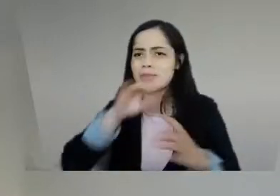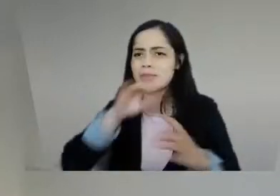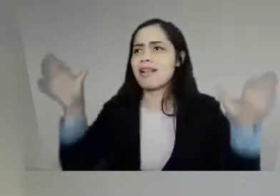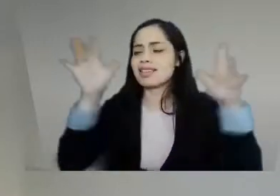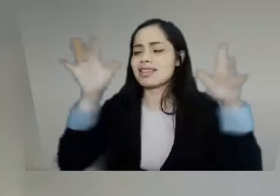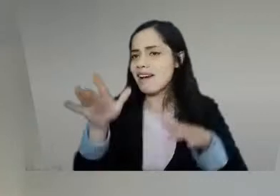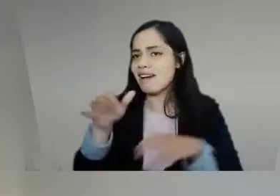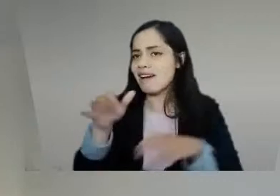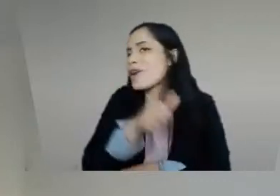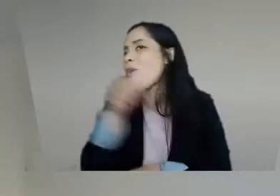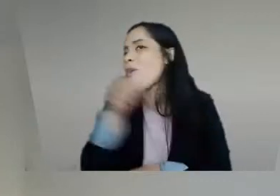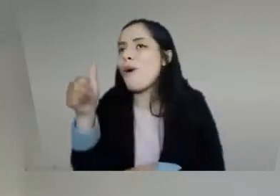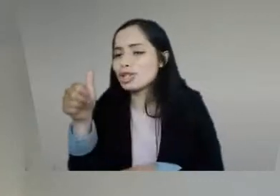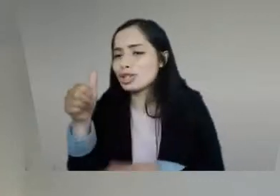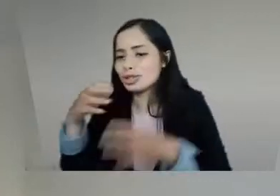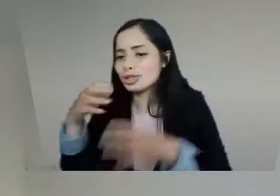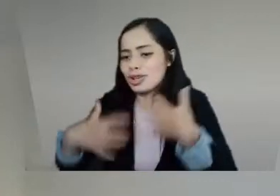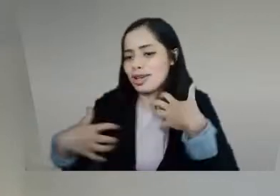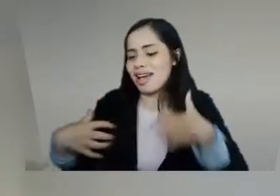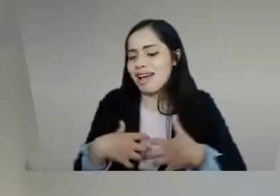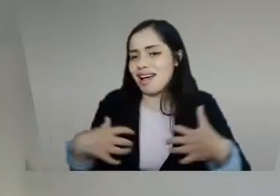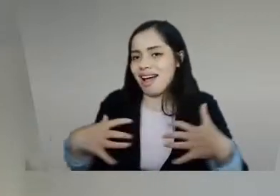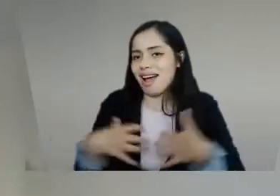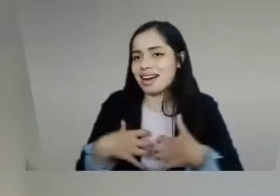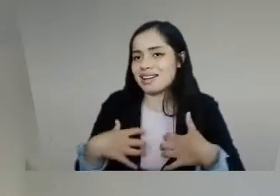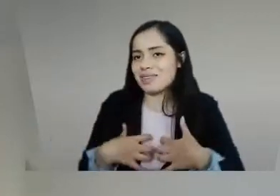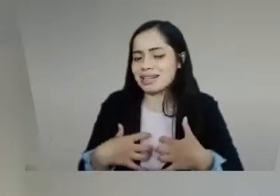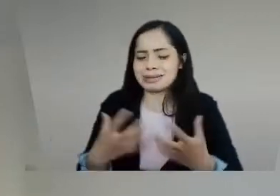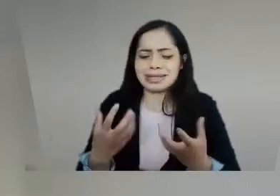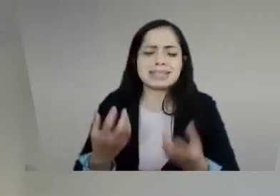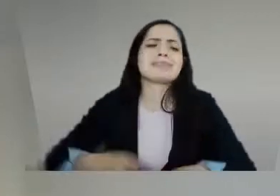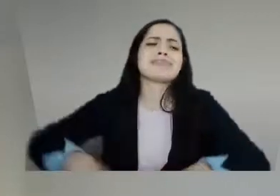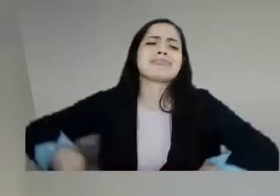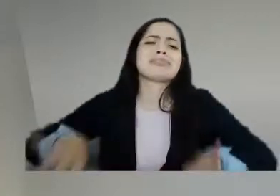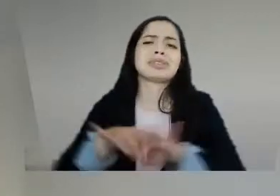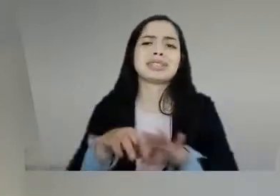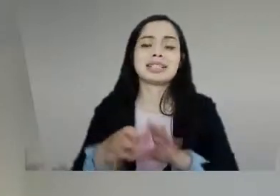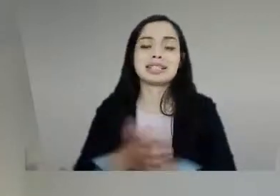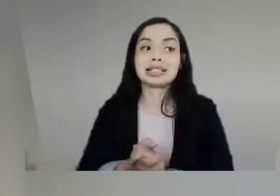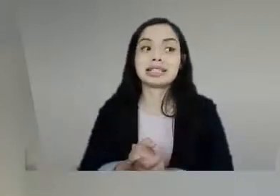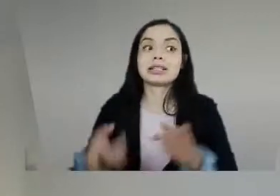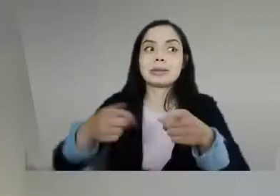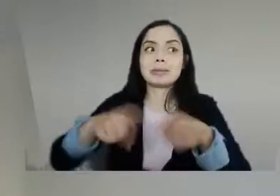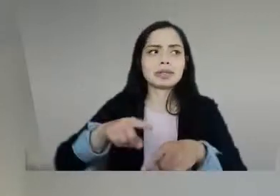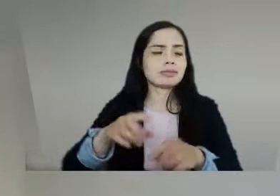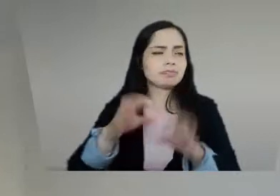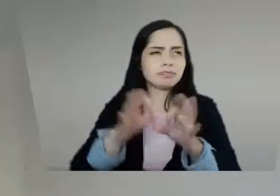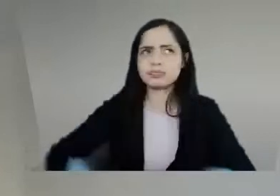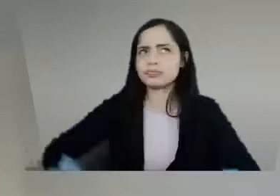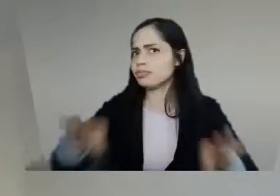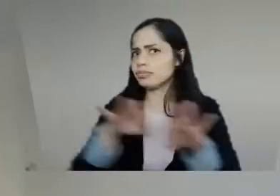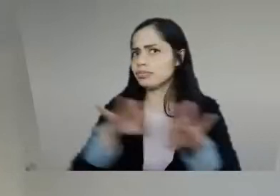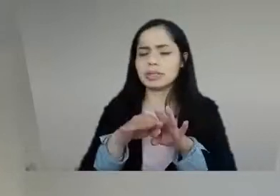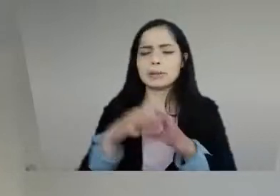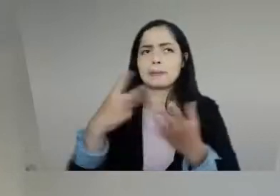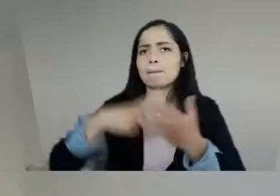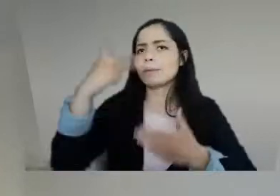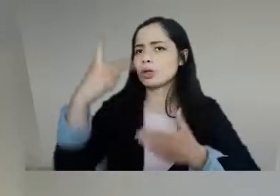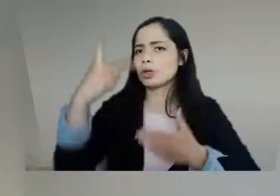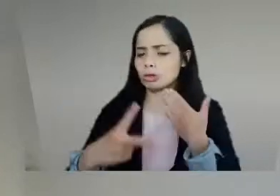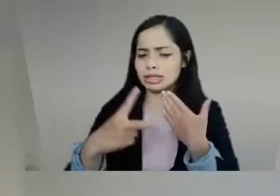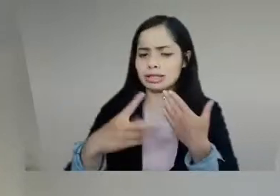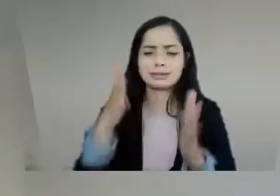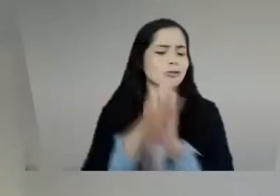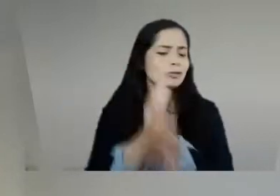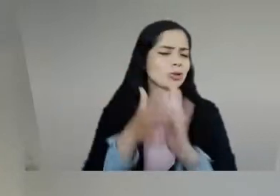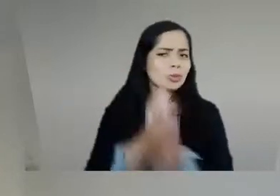Entonces, eso es algo muy importante para nuestro proyecto. Y también el hecho de que cualquier proyecto, iniciativa que se quiera desarrollar en